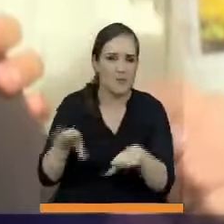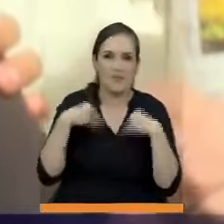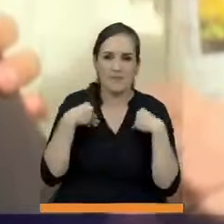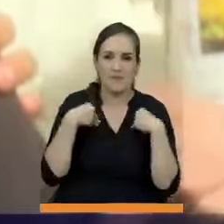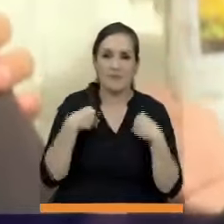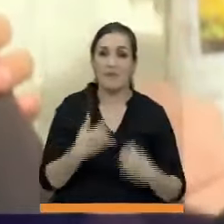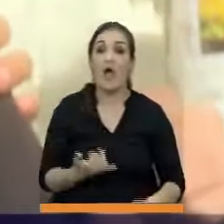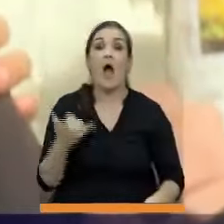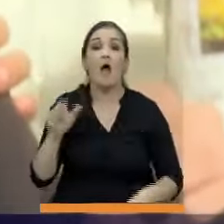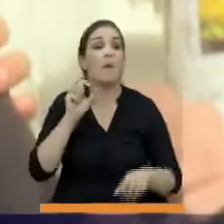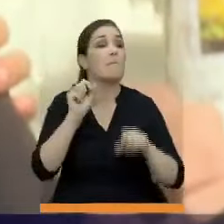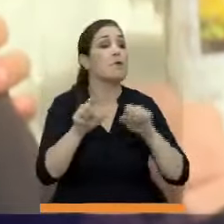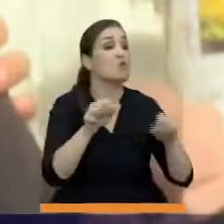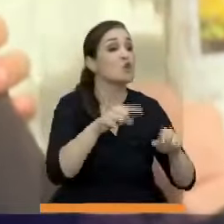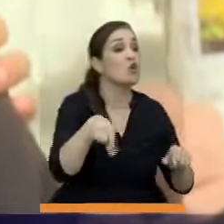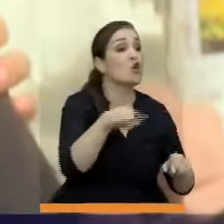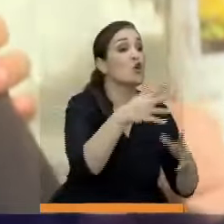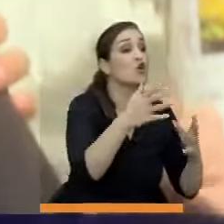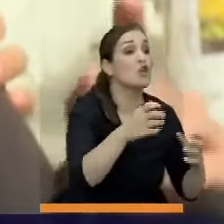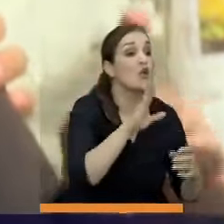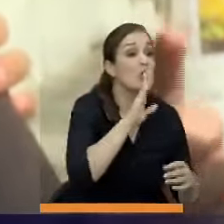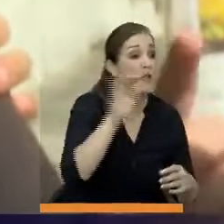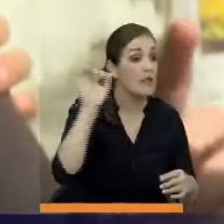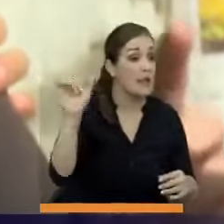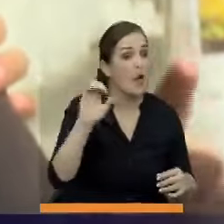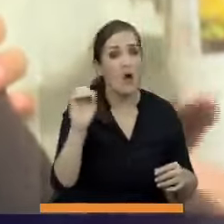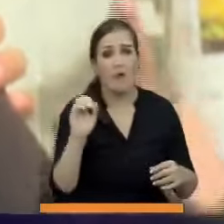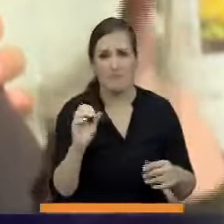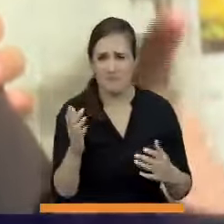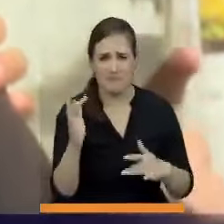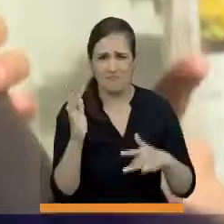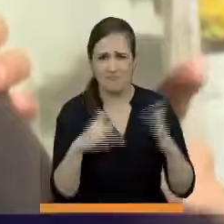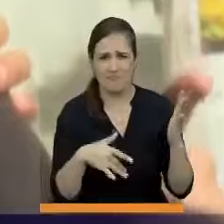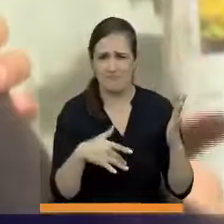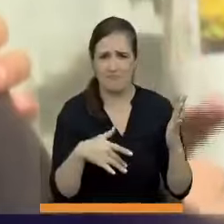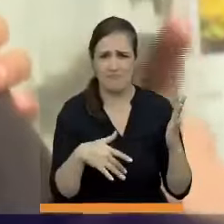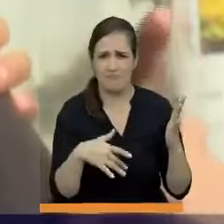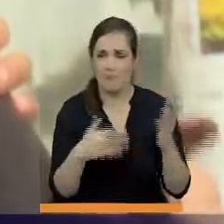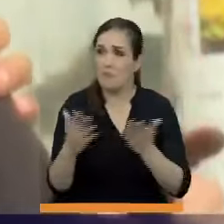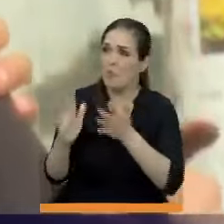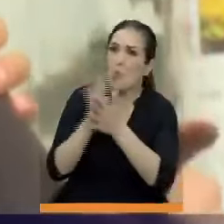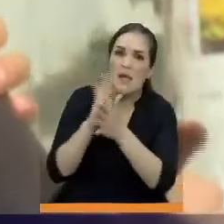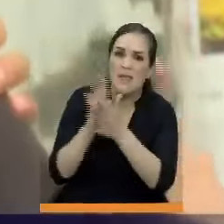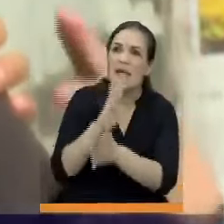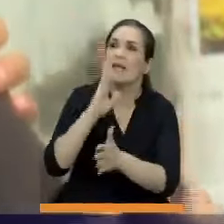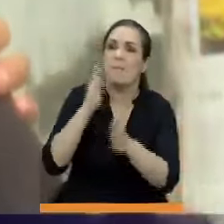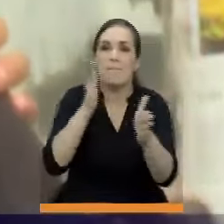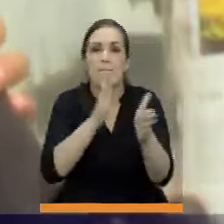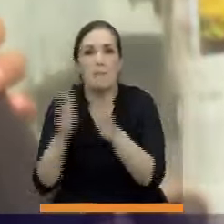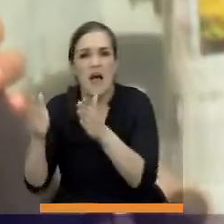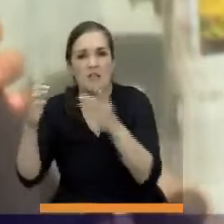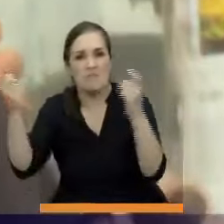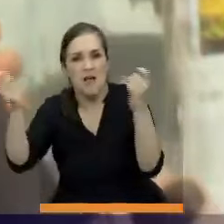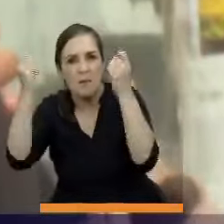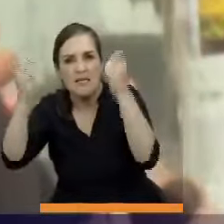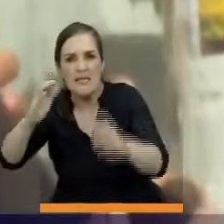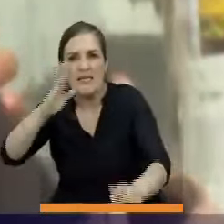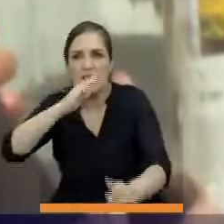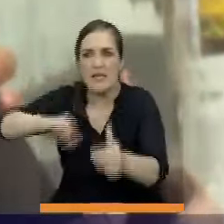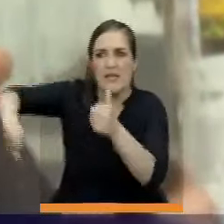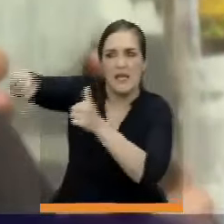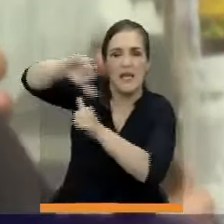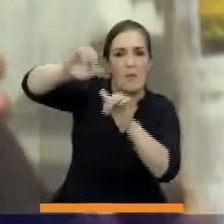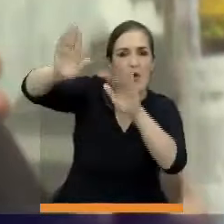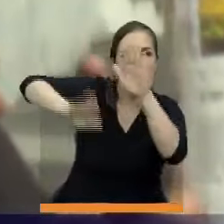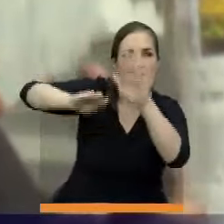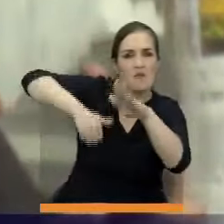haciendo una consulta que no tiene legitimidad de la comunidad universitaria, particularmente porque no se han socializado los planes rectorales, no conocemos a los